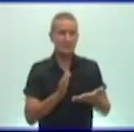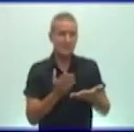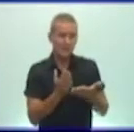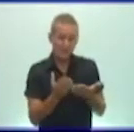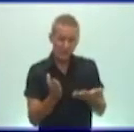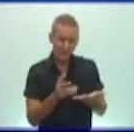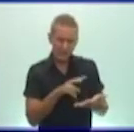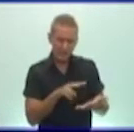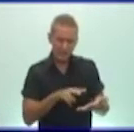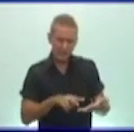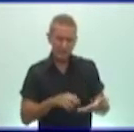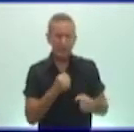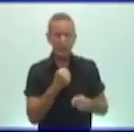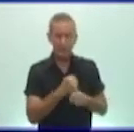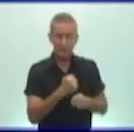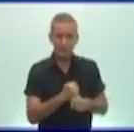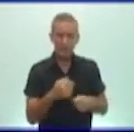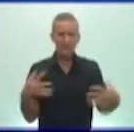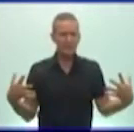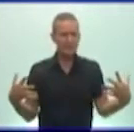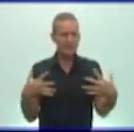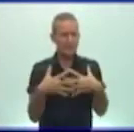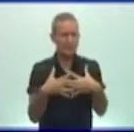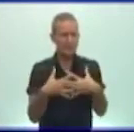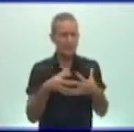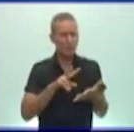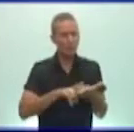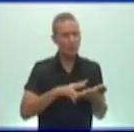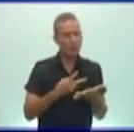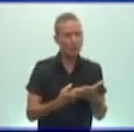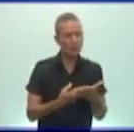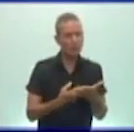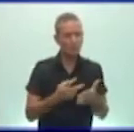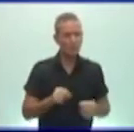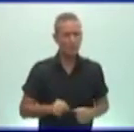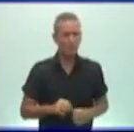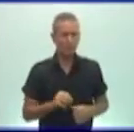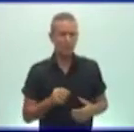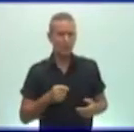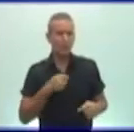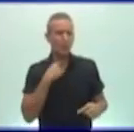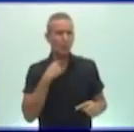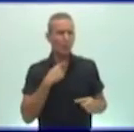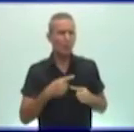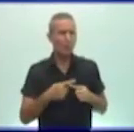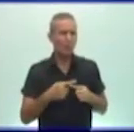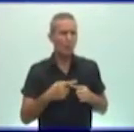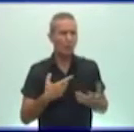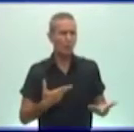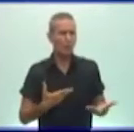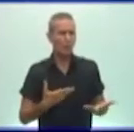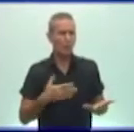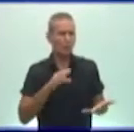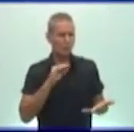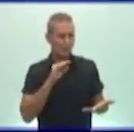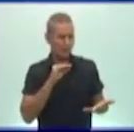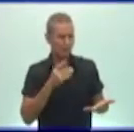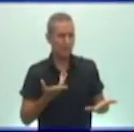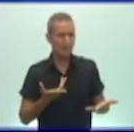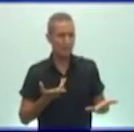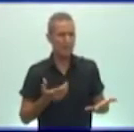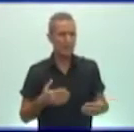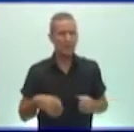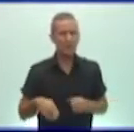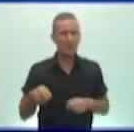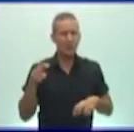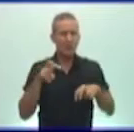Estas actividades están relacionadas con la interpretación de una expresión, en este caso les piden pez de oro,